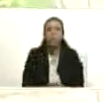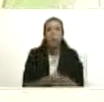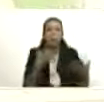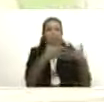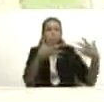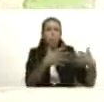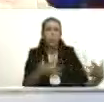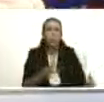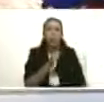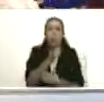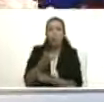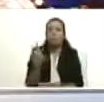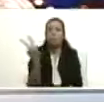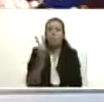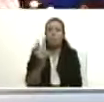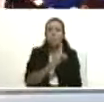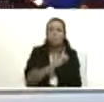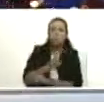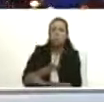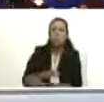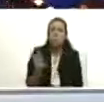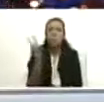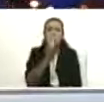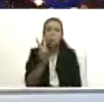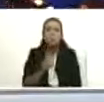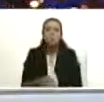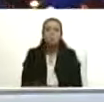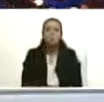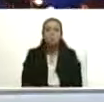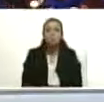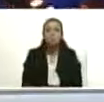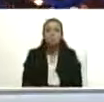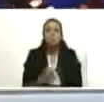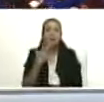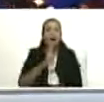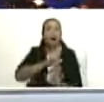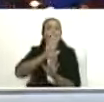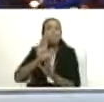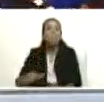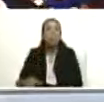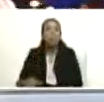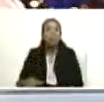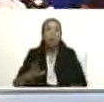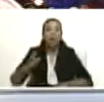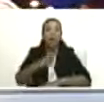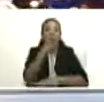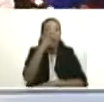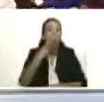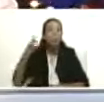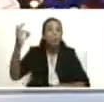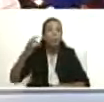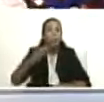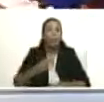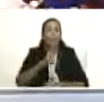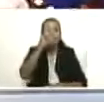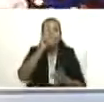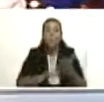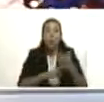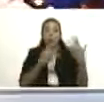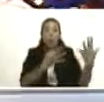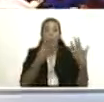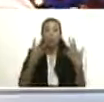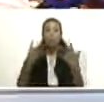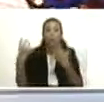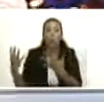discurso contra Venezuela, ¿ah? A apoyar el laudo arbitral de 1899 que